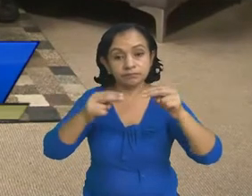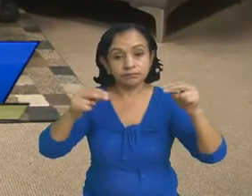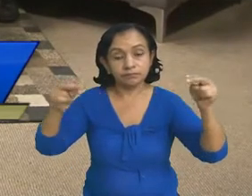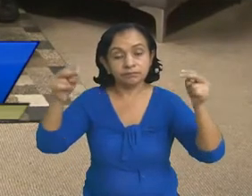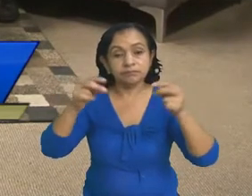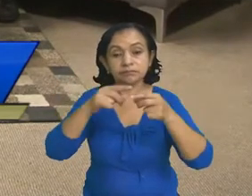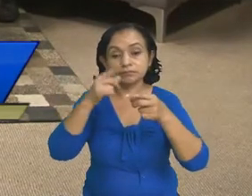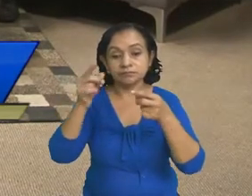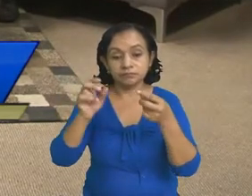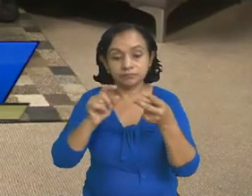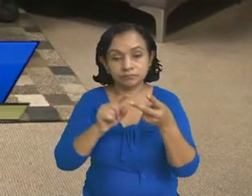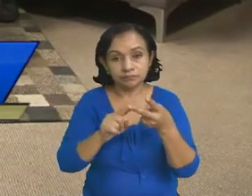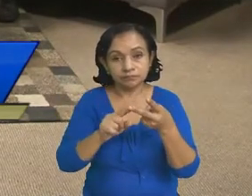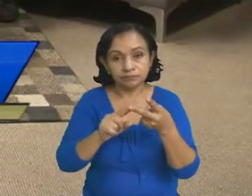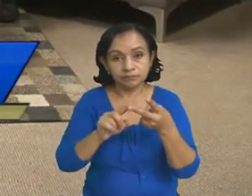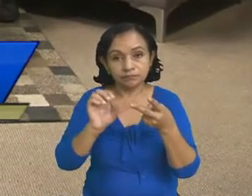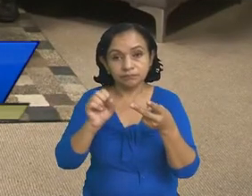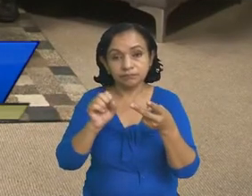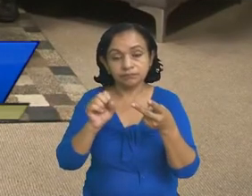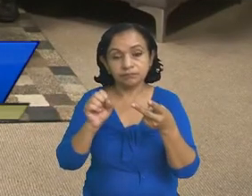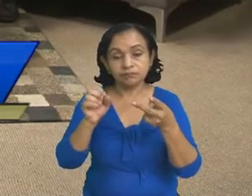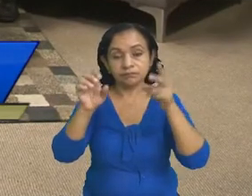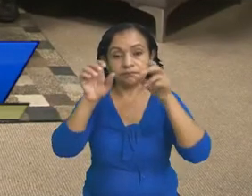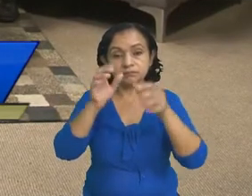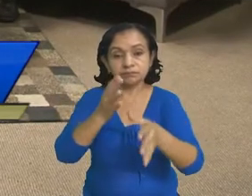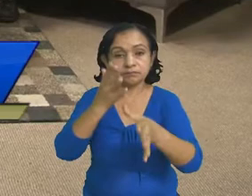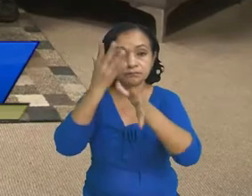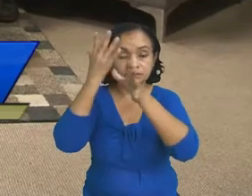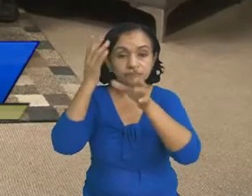esa subestación. Es la subestación de San Juan del Sur,